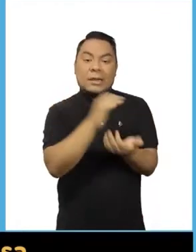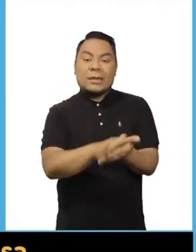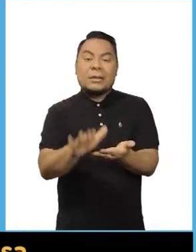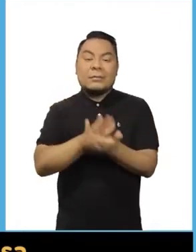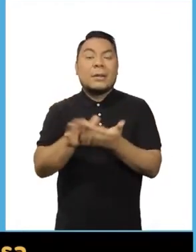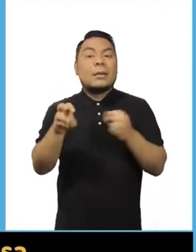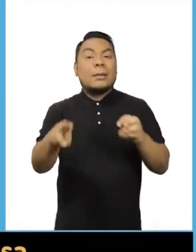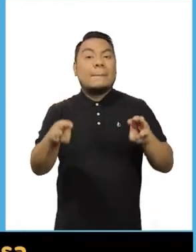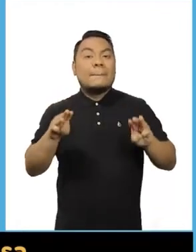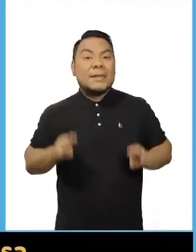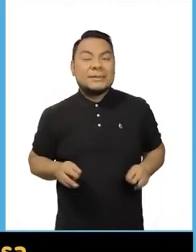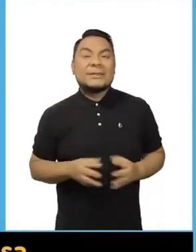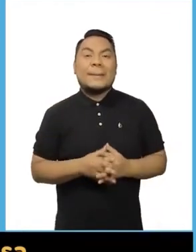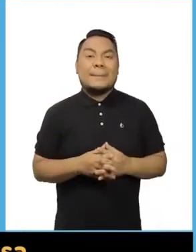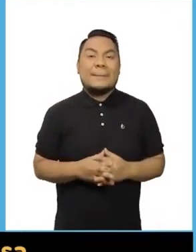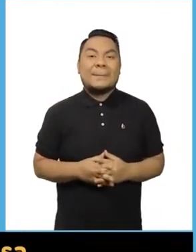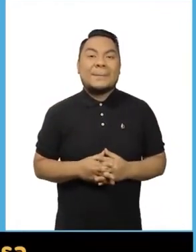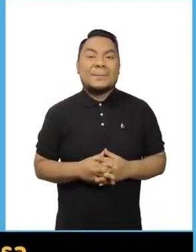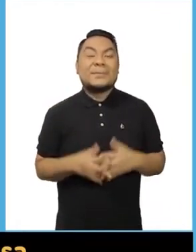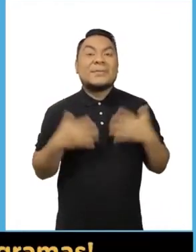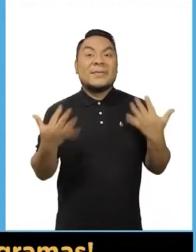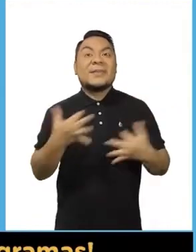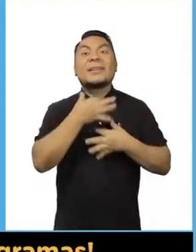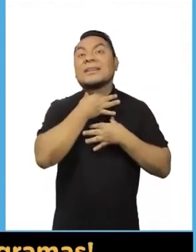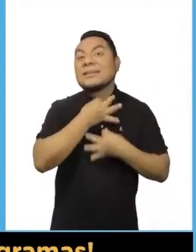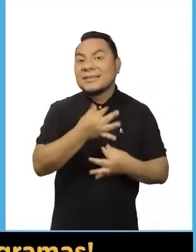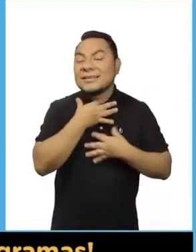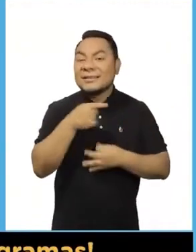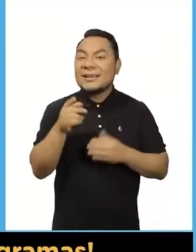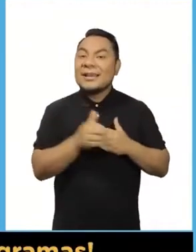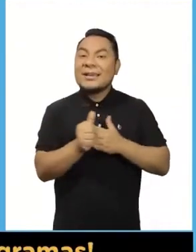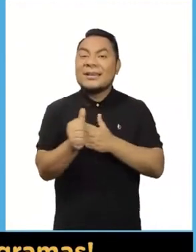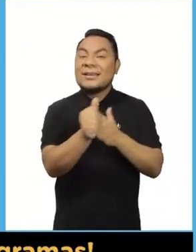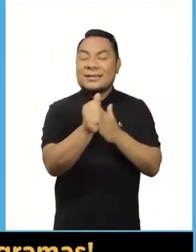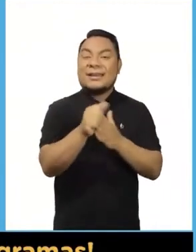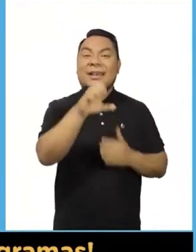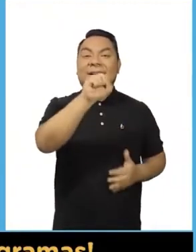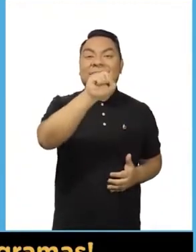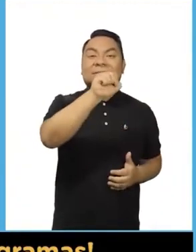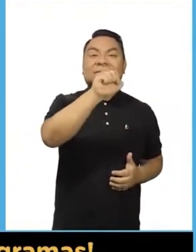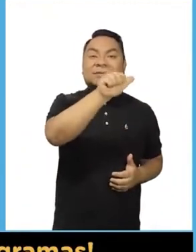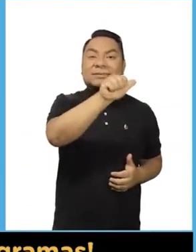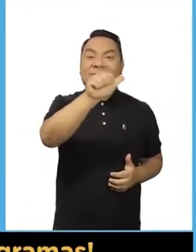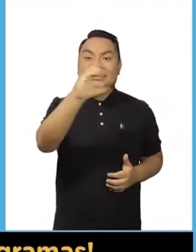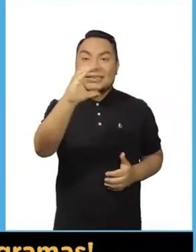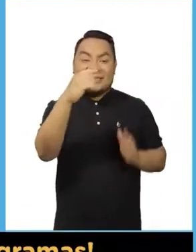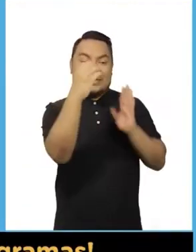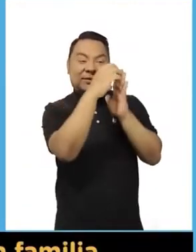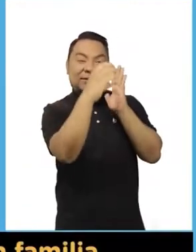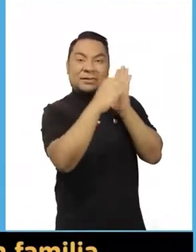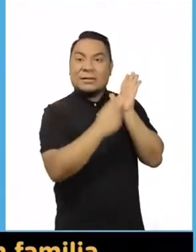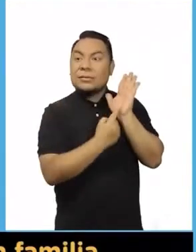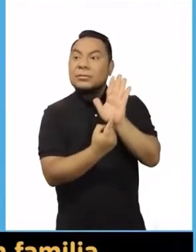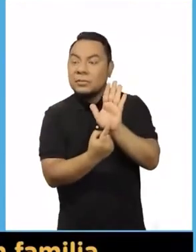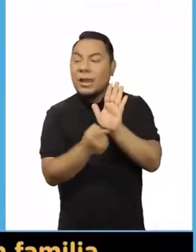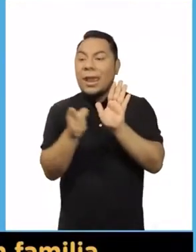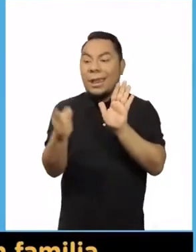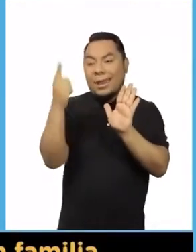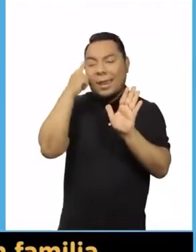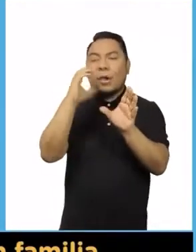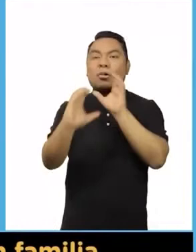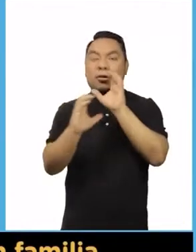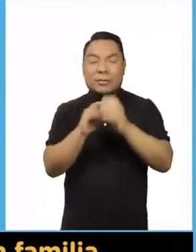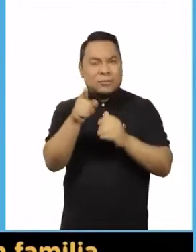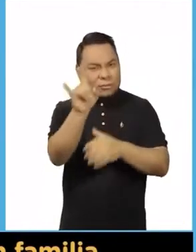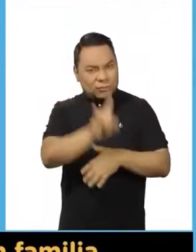de limpiar la mesa. ¡Qué interesante la guía SAC de pictogramas! Úsalos